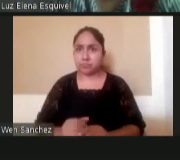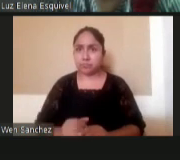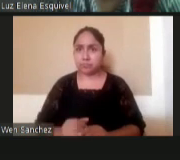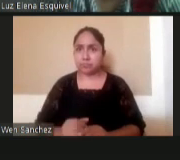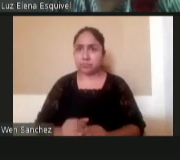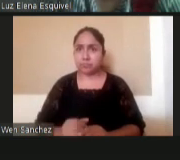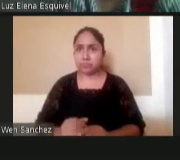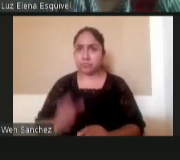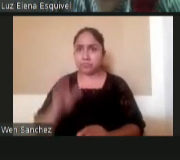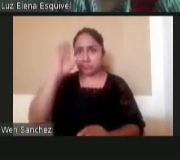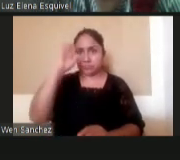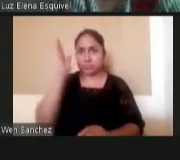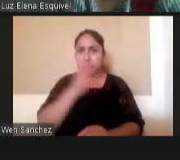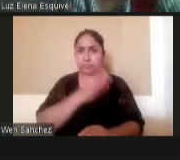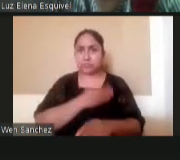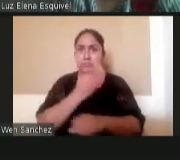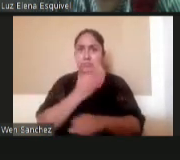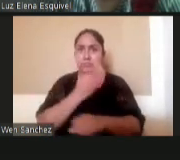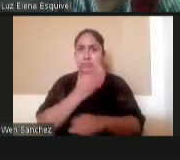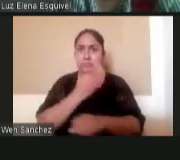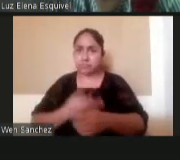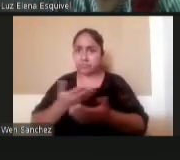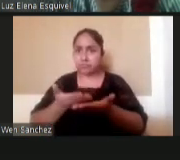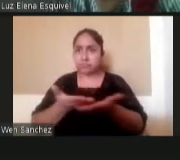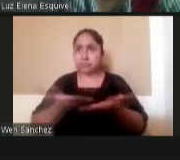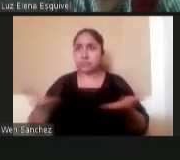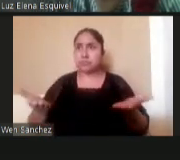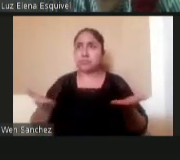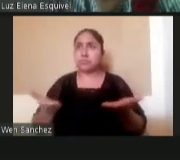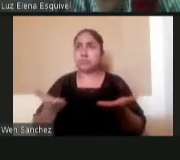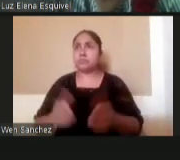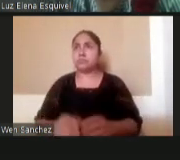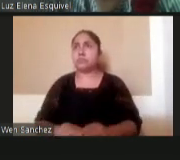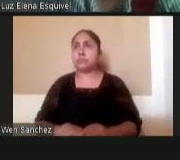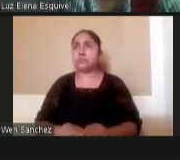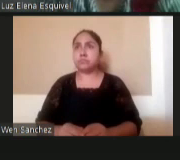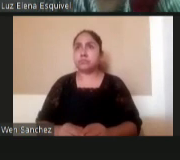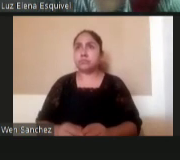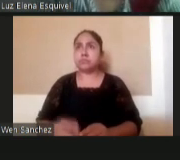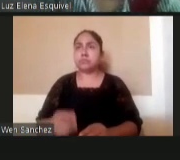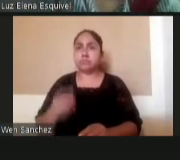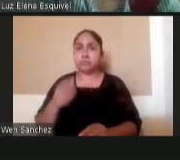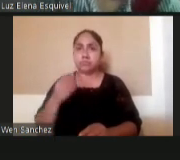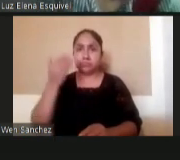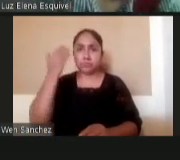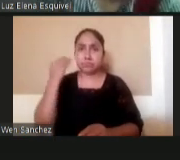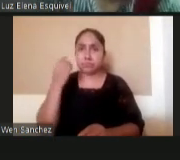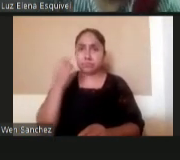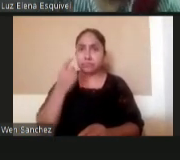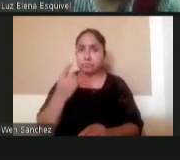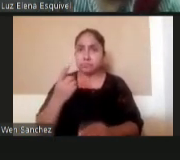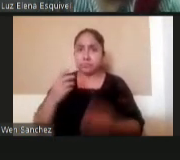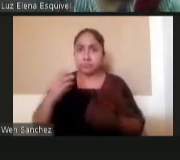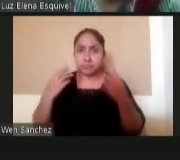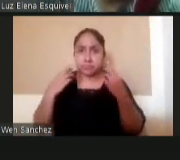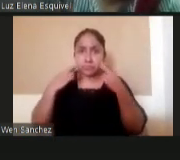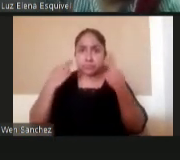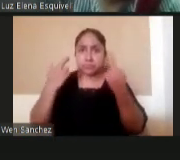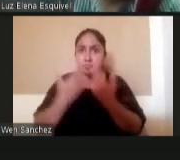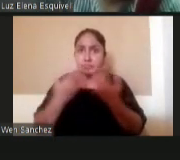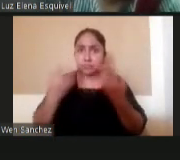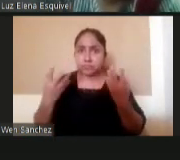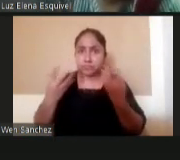Buenas tardes a todos. En la reunión que se tuvo con los directivos de PASA, yo hice algunas